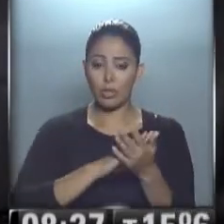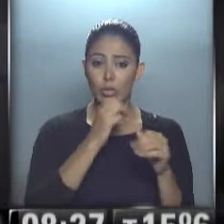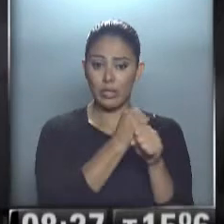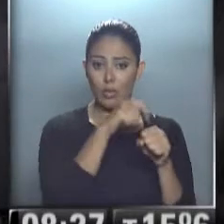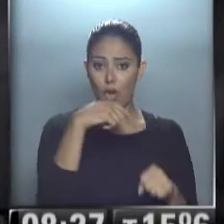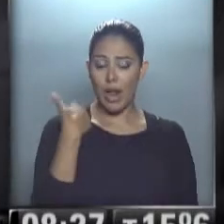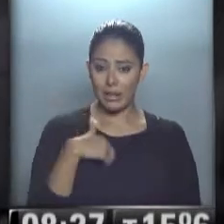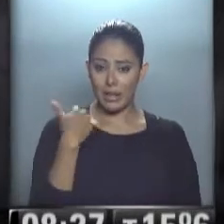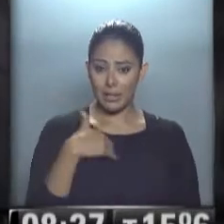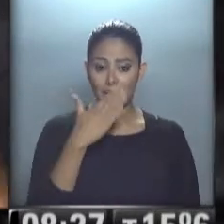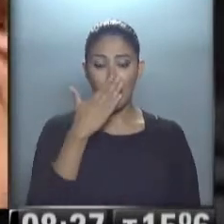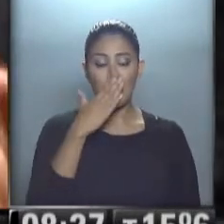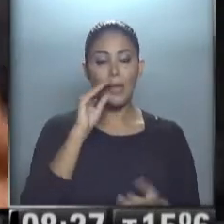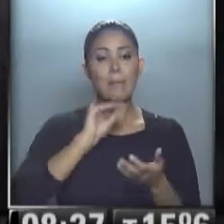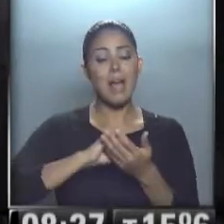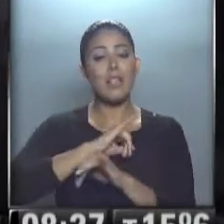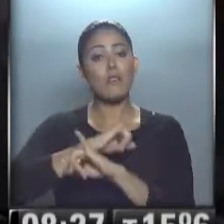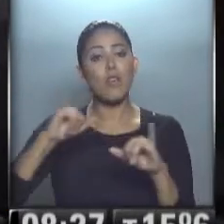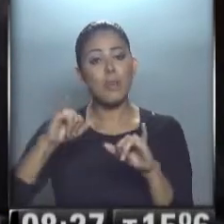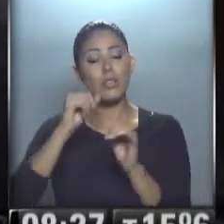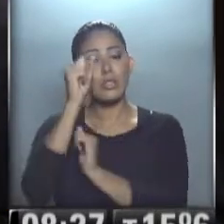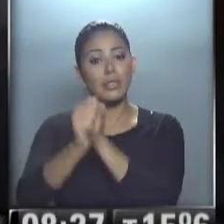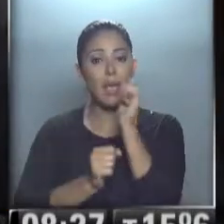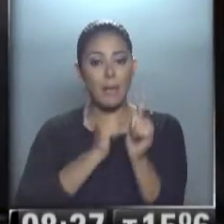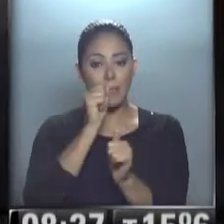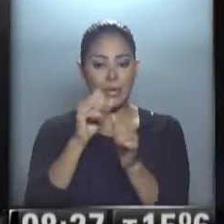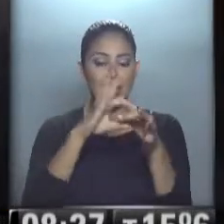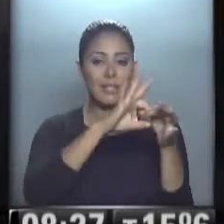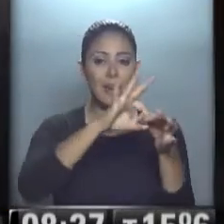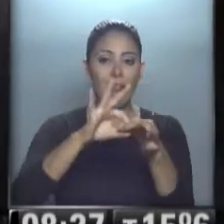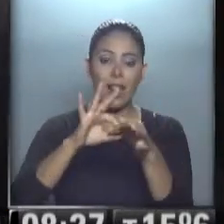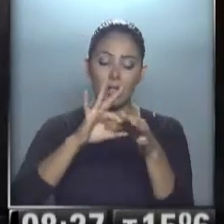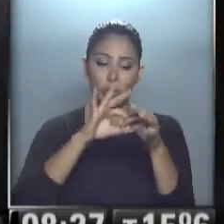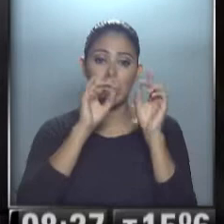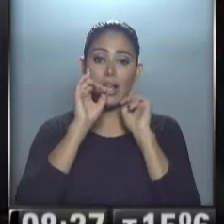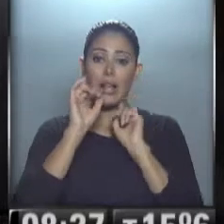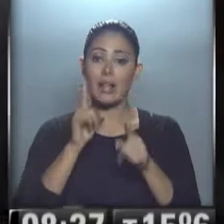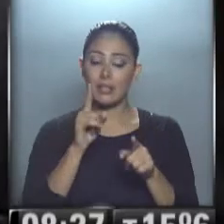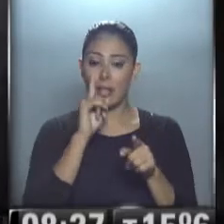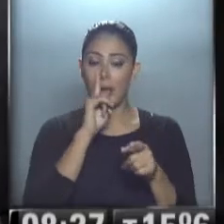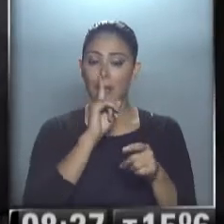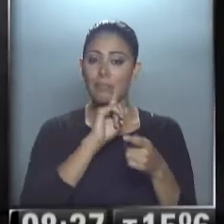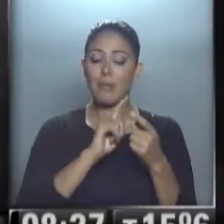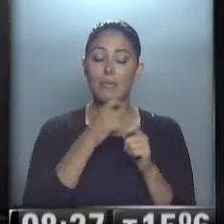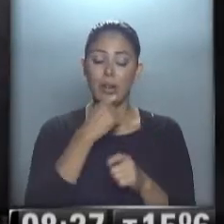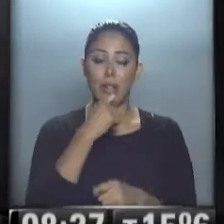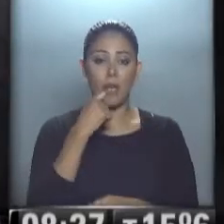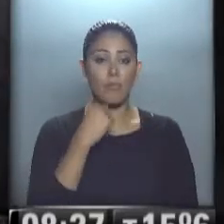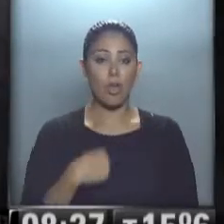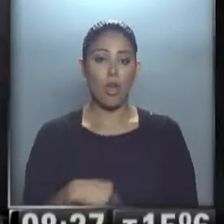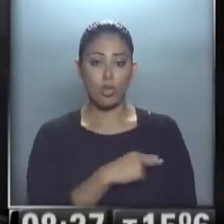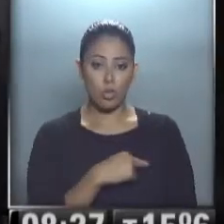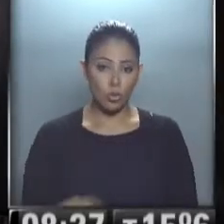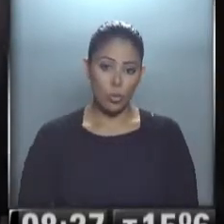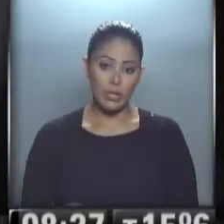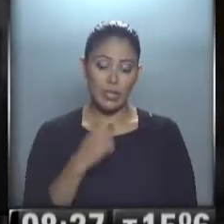darán información adicional sobre aquellas empresas vinculadas o que también hacen negocios por ejemplo en suiza en el